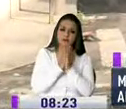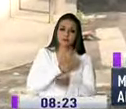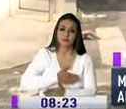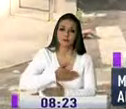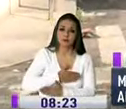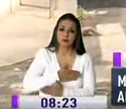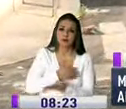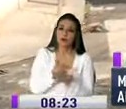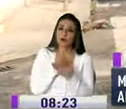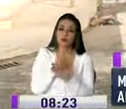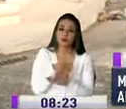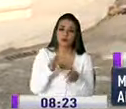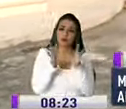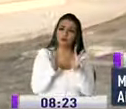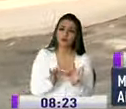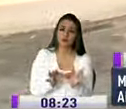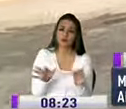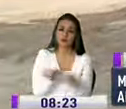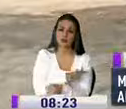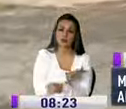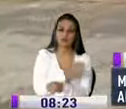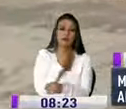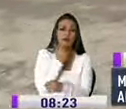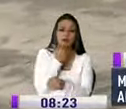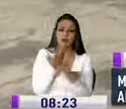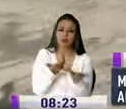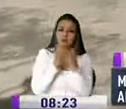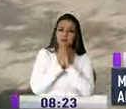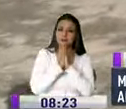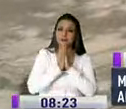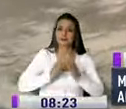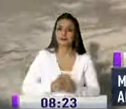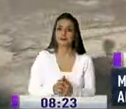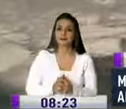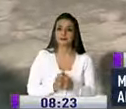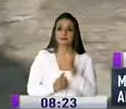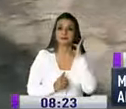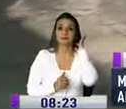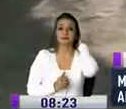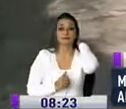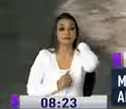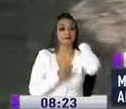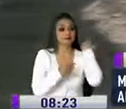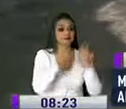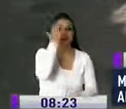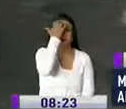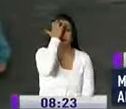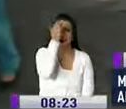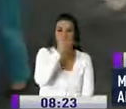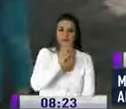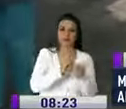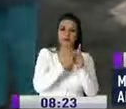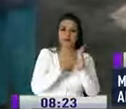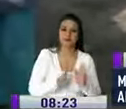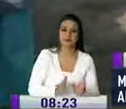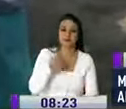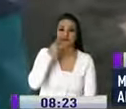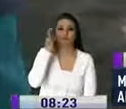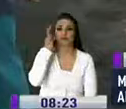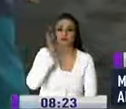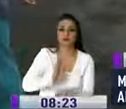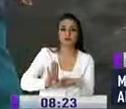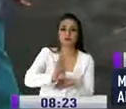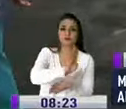que nos den que nos ayuden en esta situación. Así es, esta es la preocupación de los vecinos y vecinas del sector